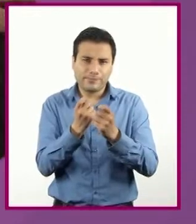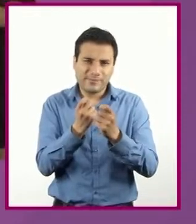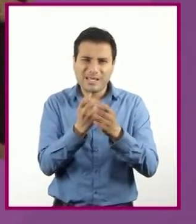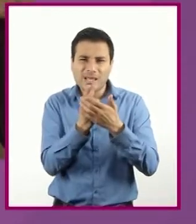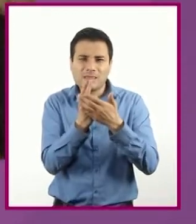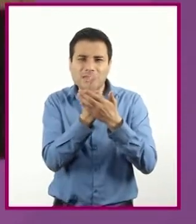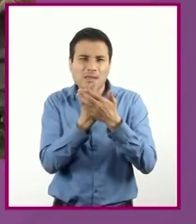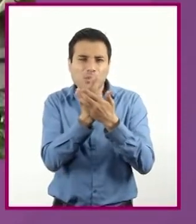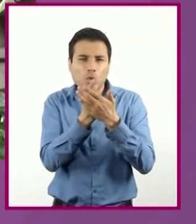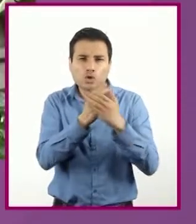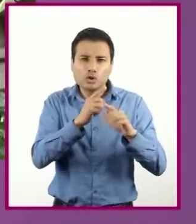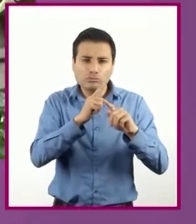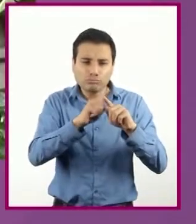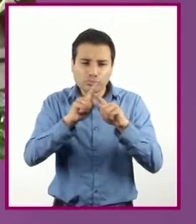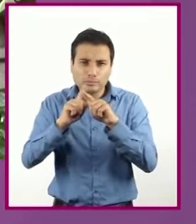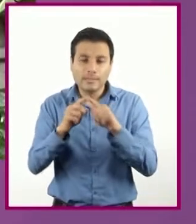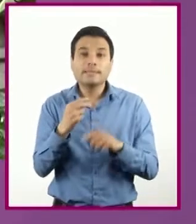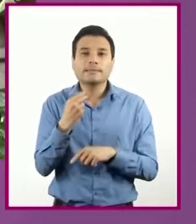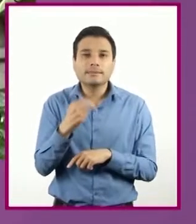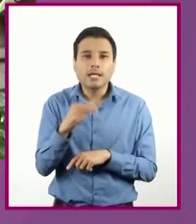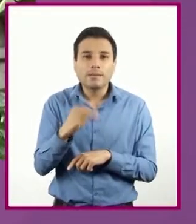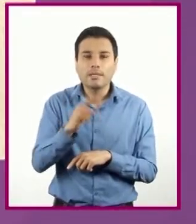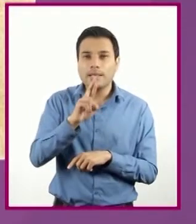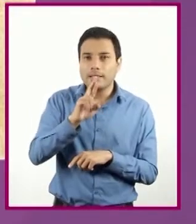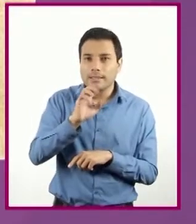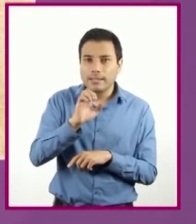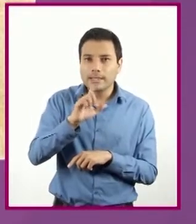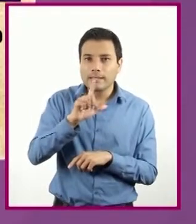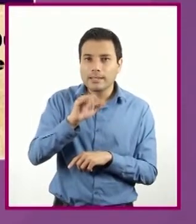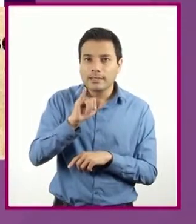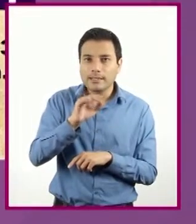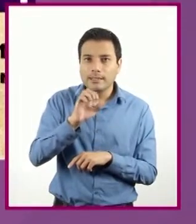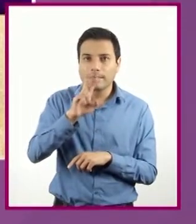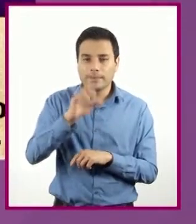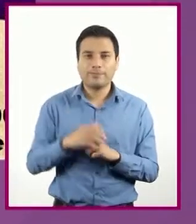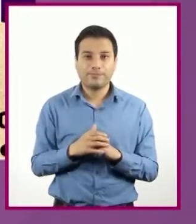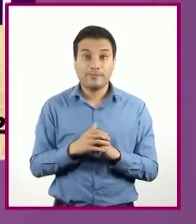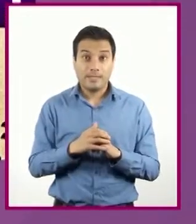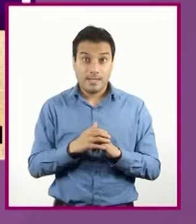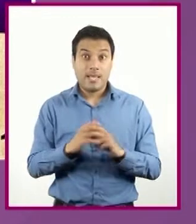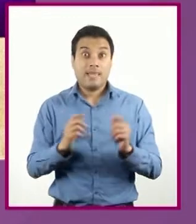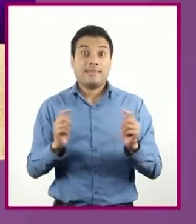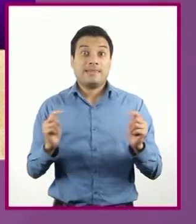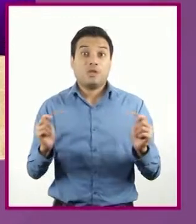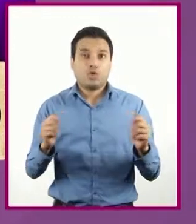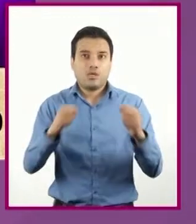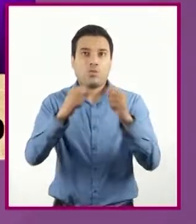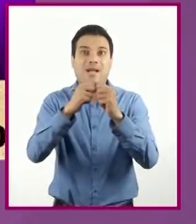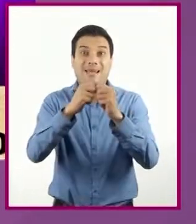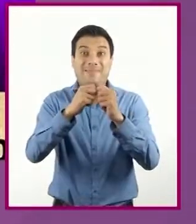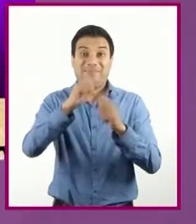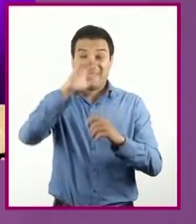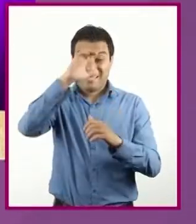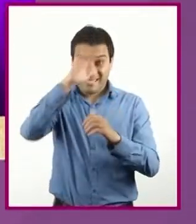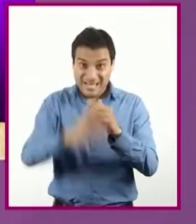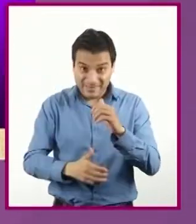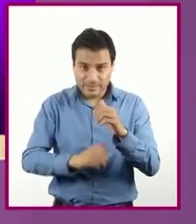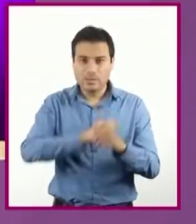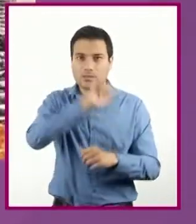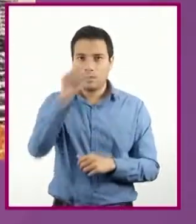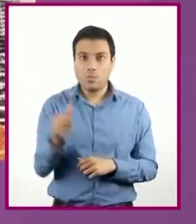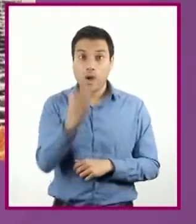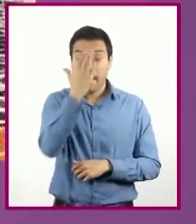esculturas adheridas a los muros llamadas relieves. Tras la caída de Teotihuacán, la cultura maya logró su mayor